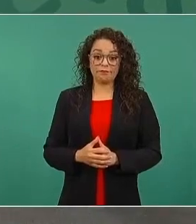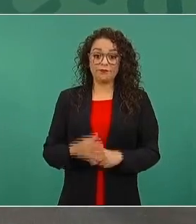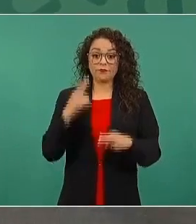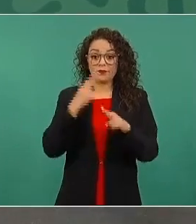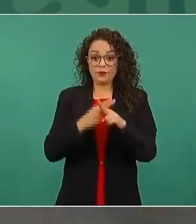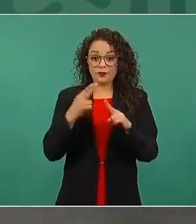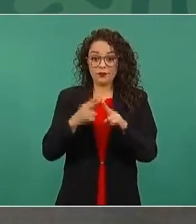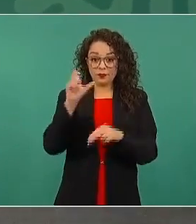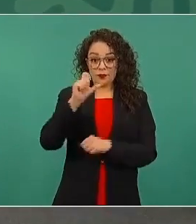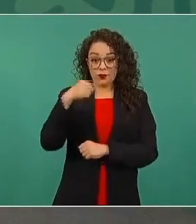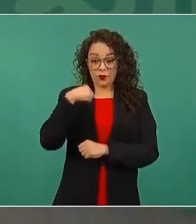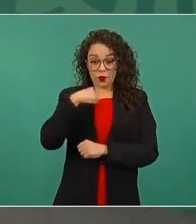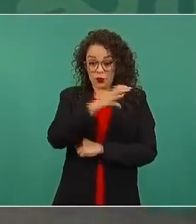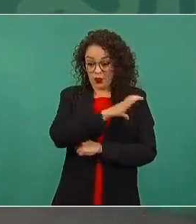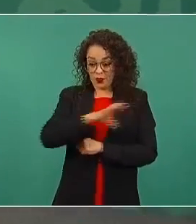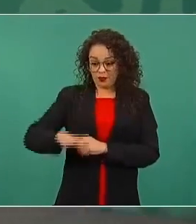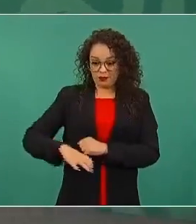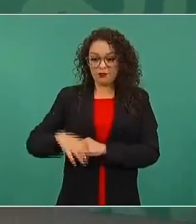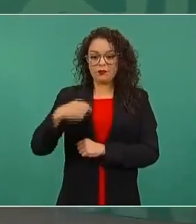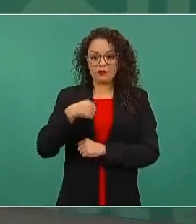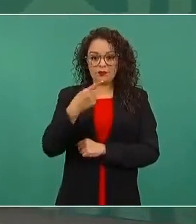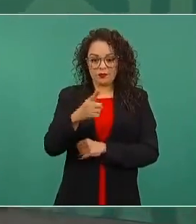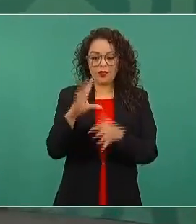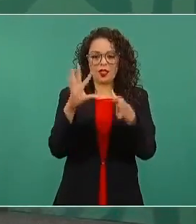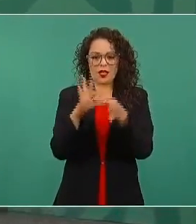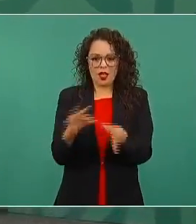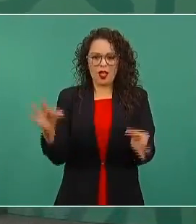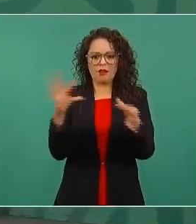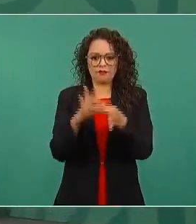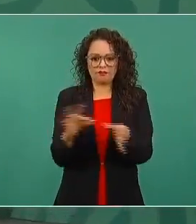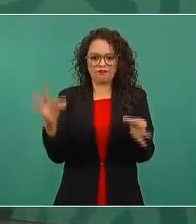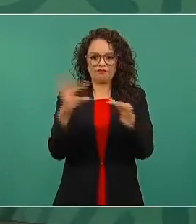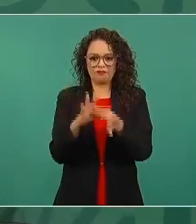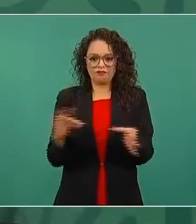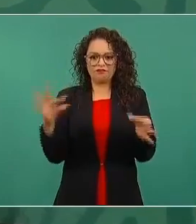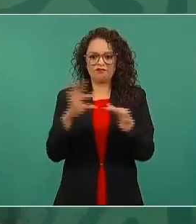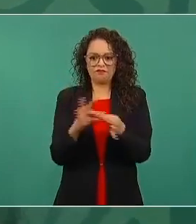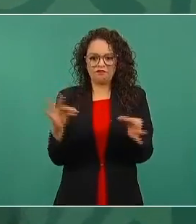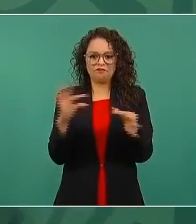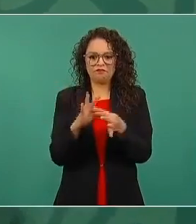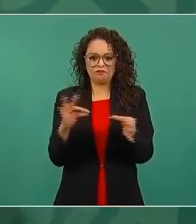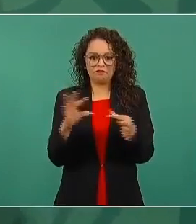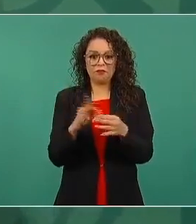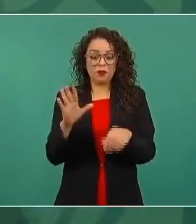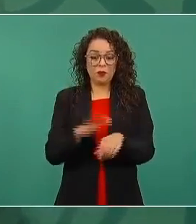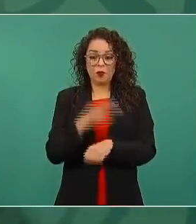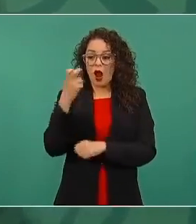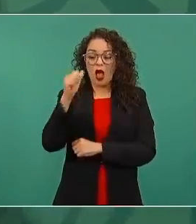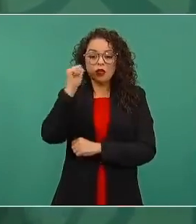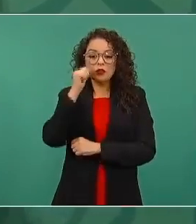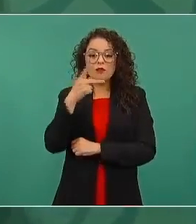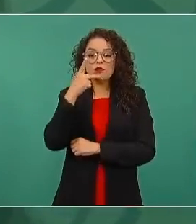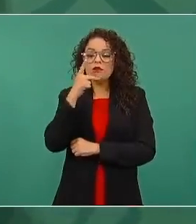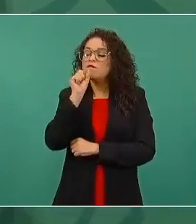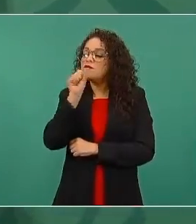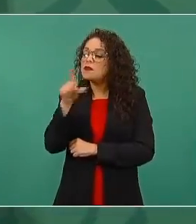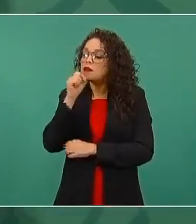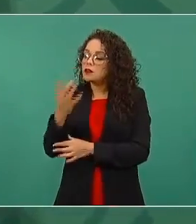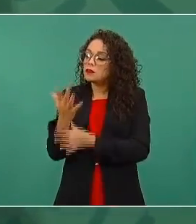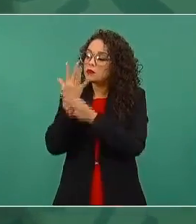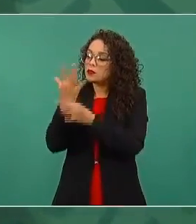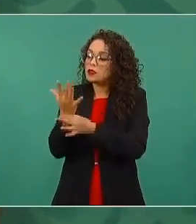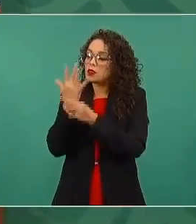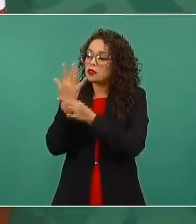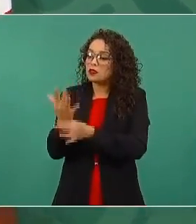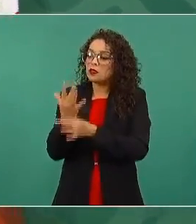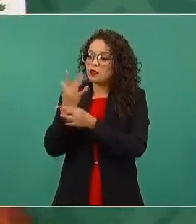aclaraba, porque ese era el discurso ramplón de los conservadores, para que la gente no